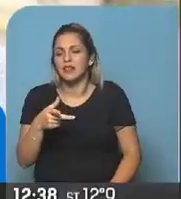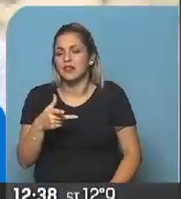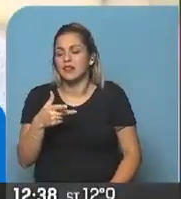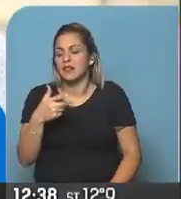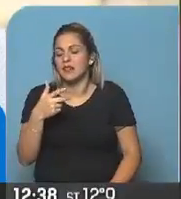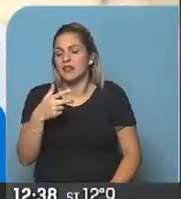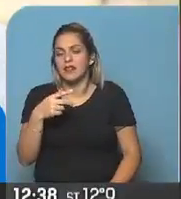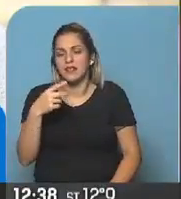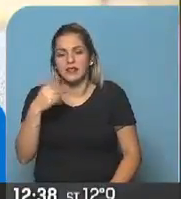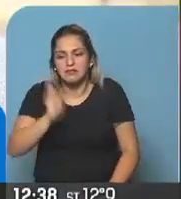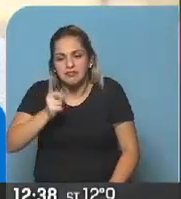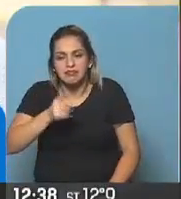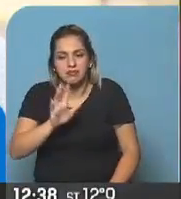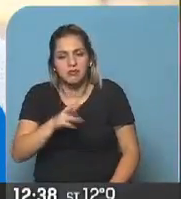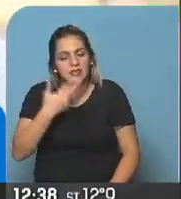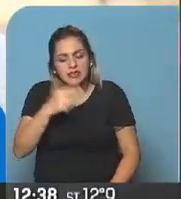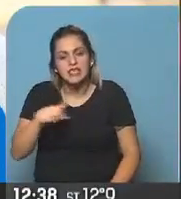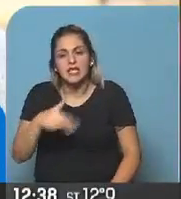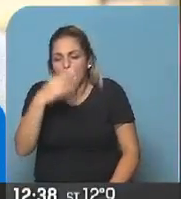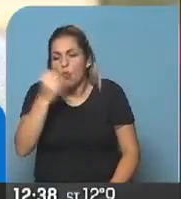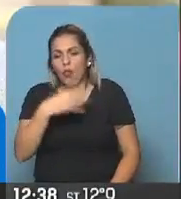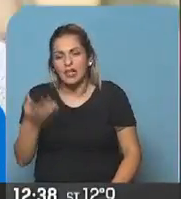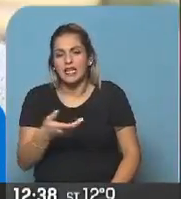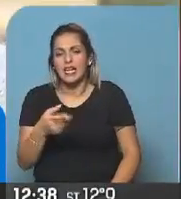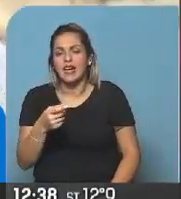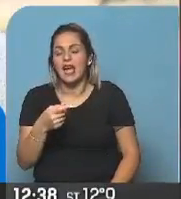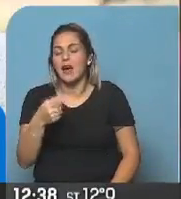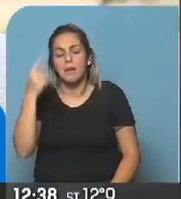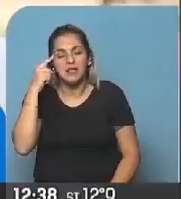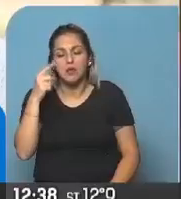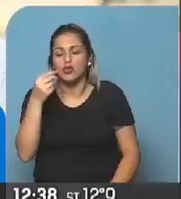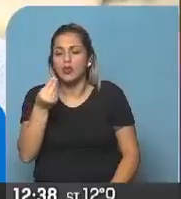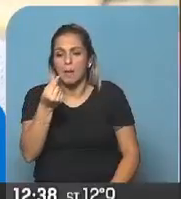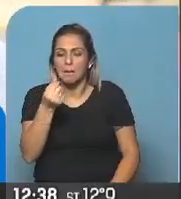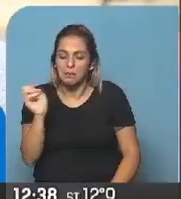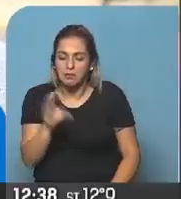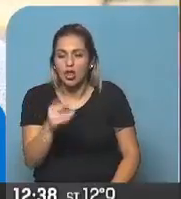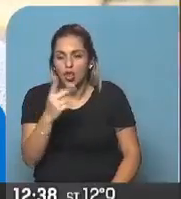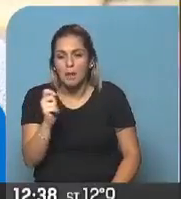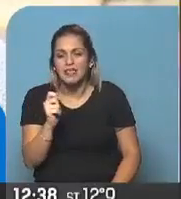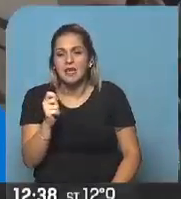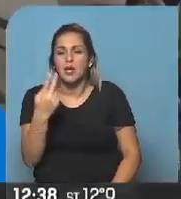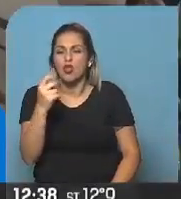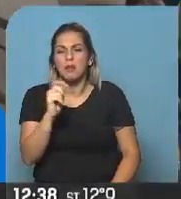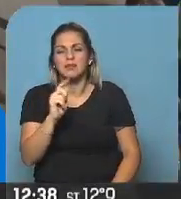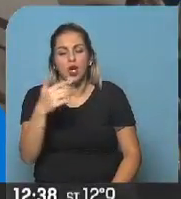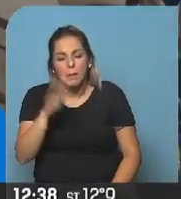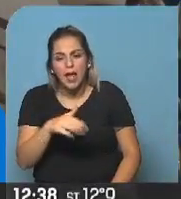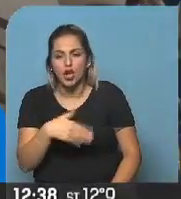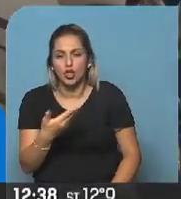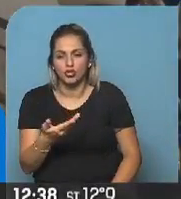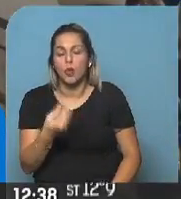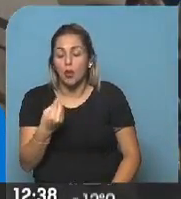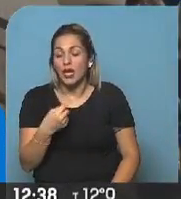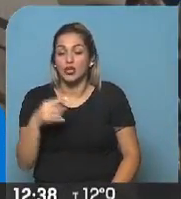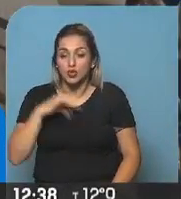de depósito, que nosotros lo que creemos que debería ser menos de 2 meses, si es en cuotas está bien, pero que tendría que ser menos de 2 meses. Ten en cuenta que los